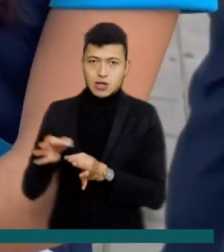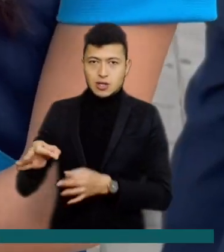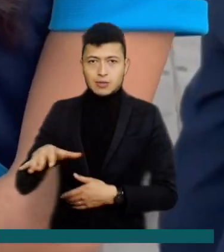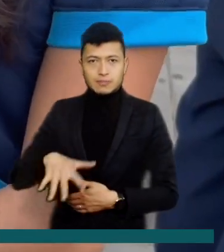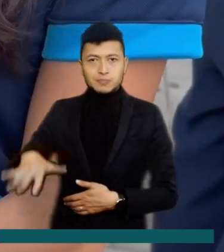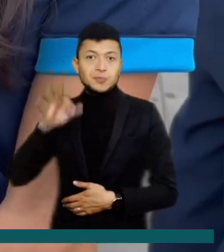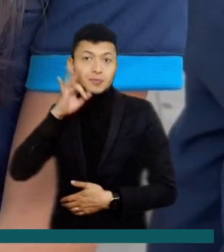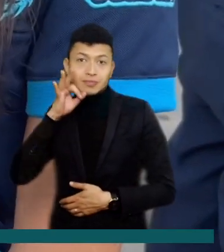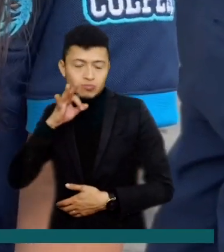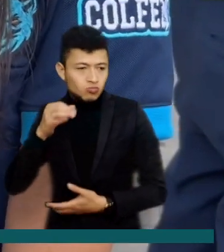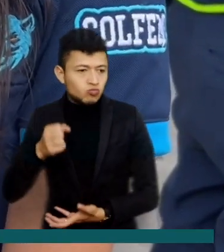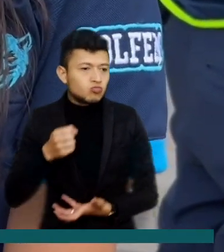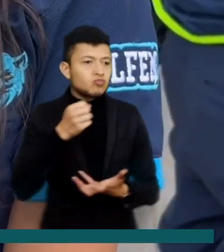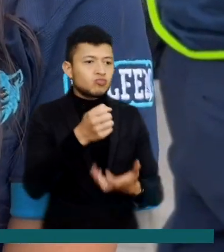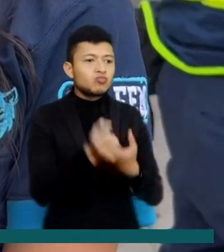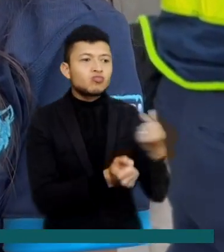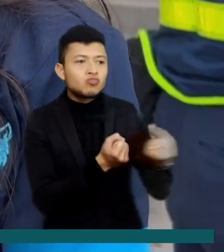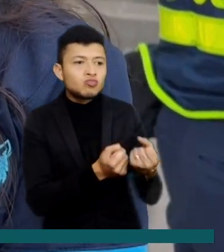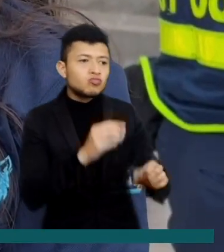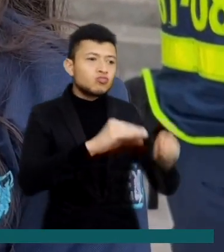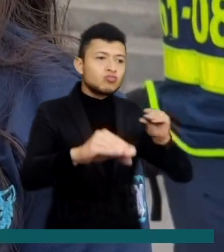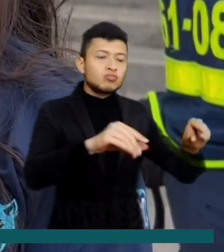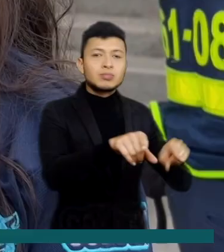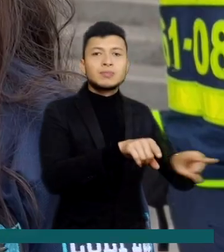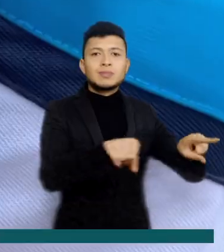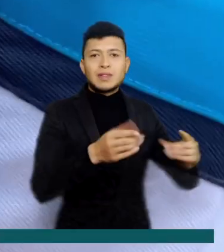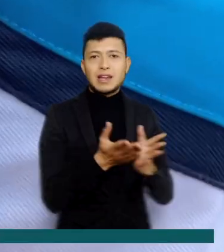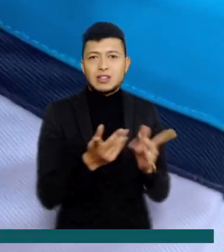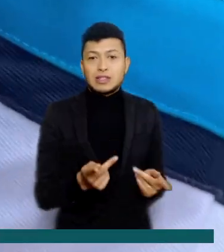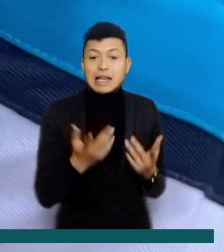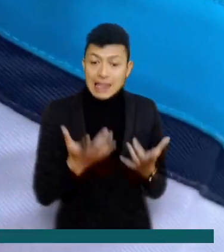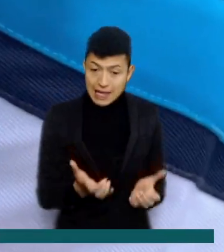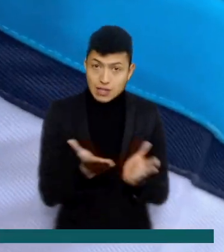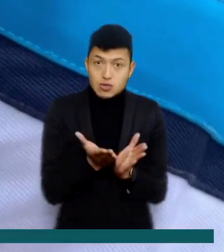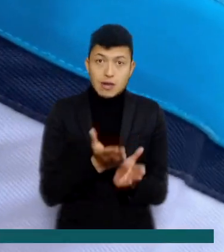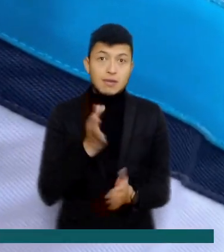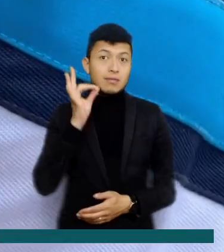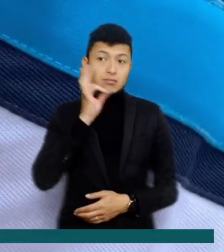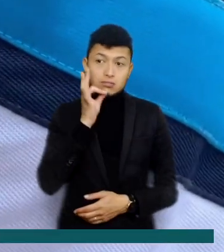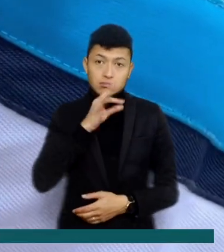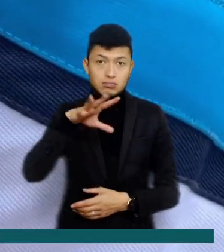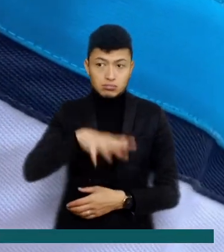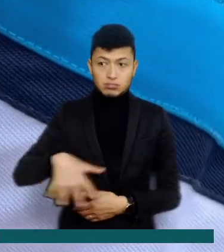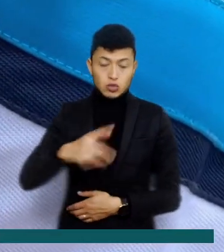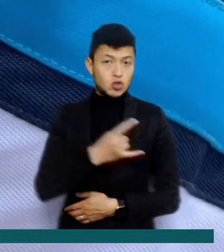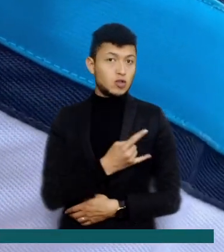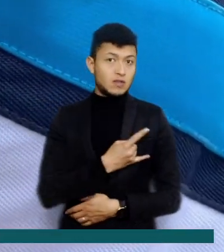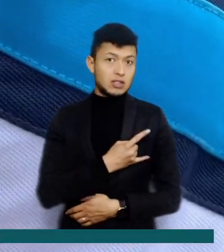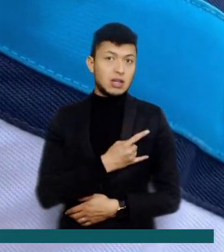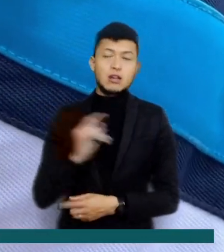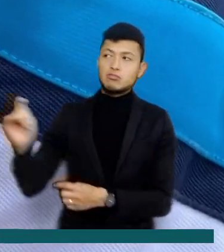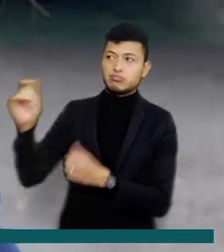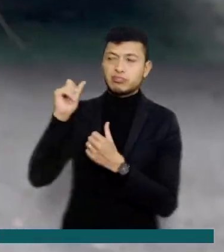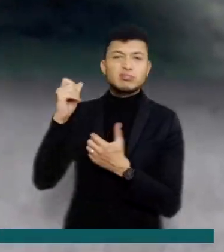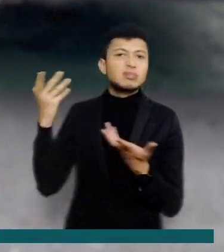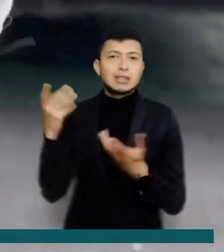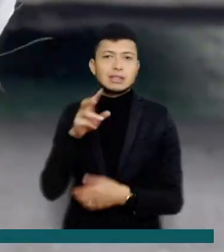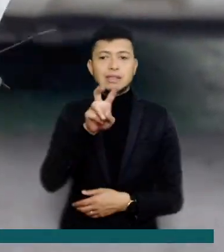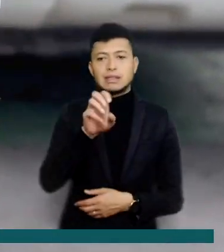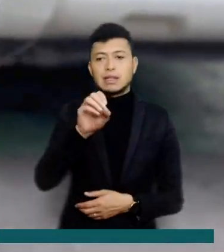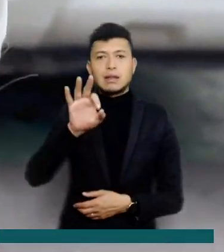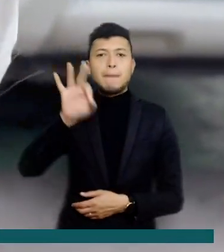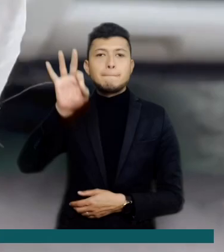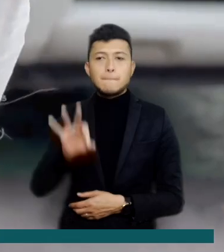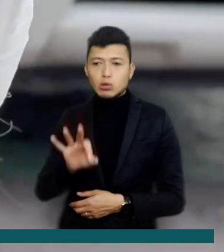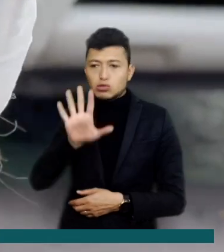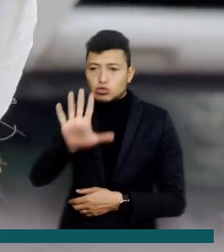Municipal de Villavicencio dará a los estudiantes que quieran hacer estudios universitarios en Villavicencio. El incentivo será por el 70%